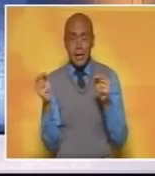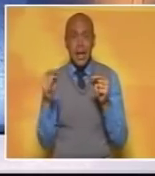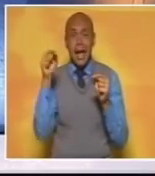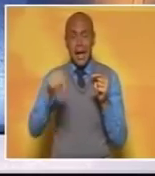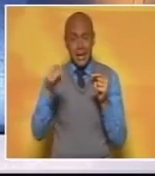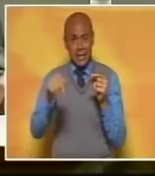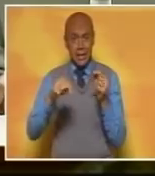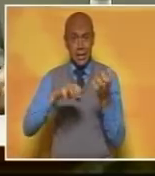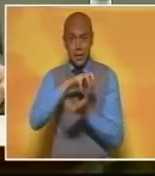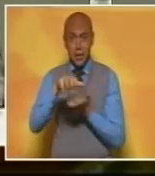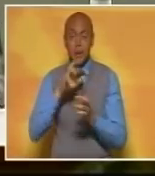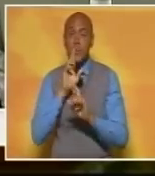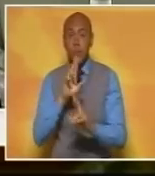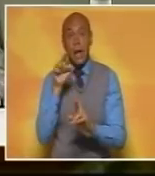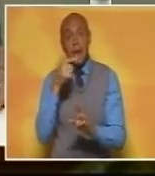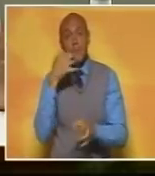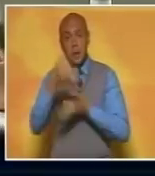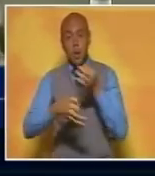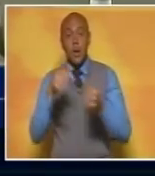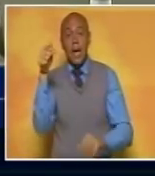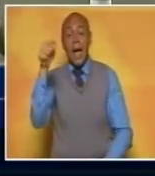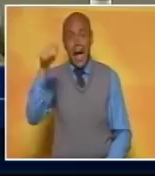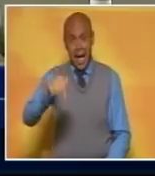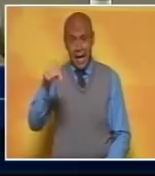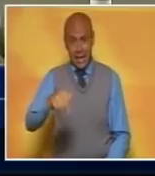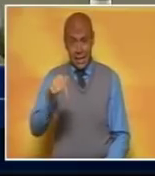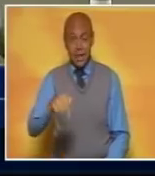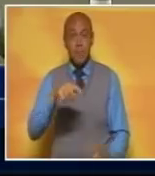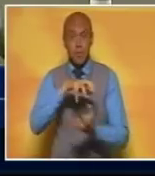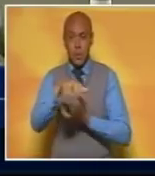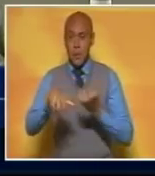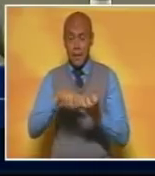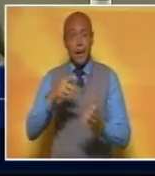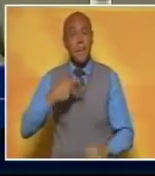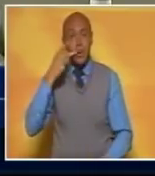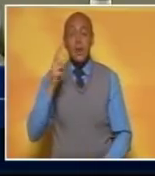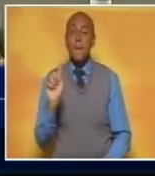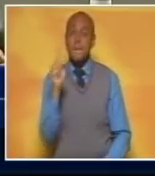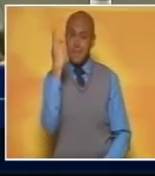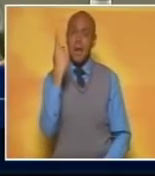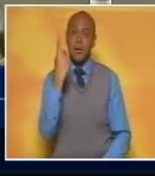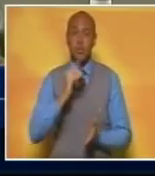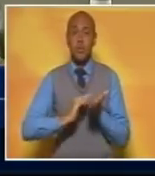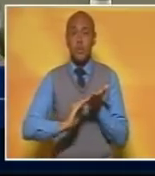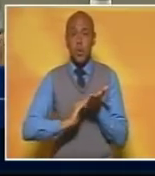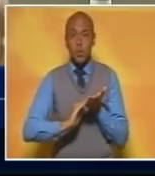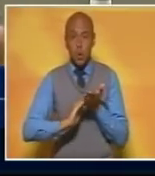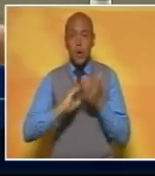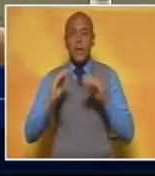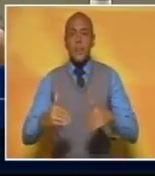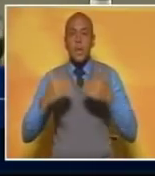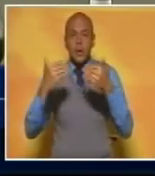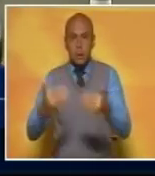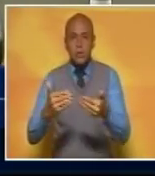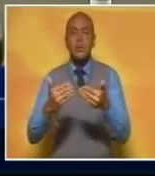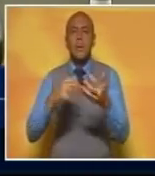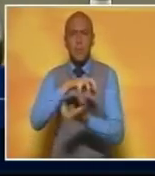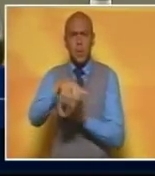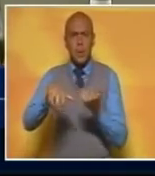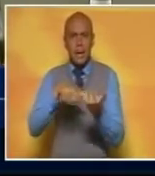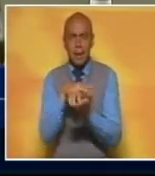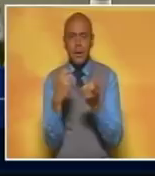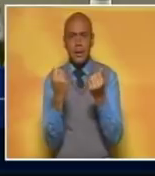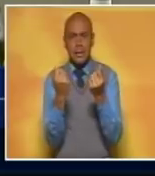Venezuela. Martínez insistió en solventar los problemas políticos para superar las adversidades económicas y sociales en el